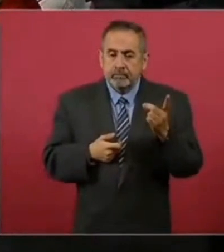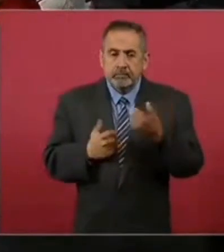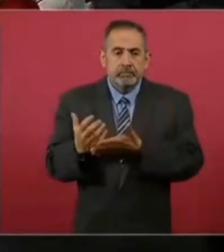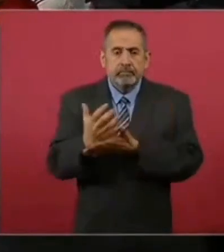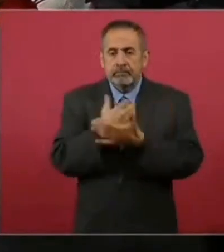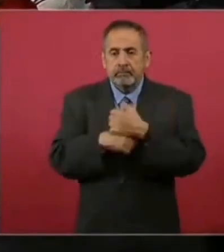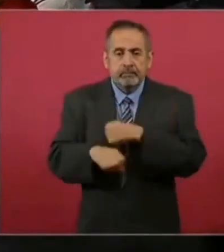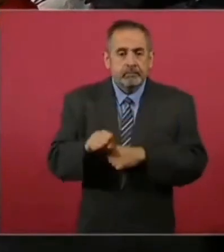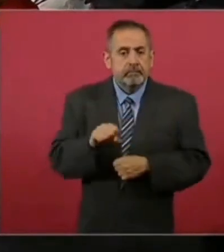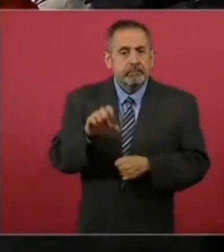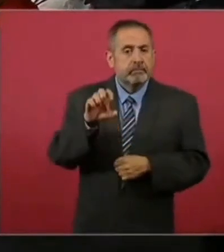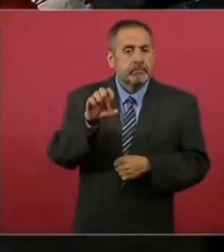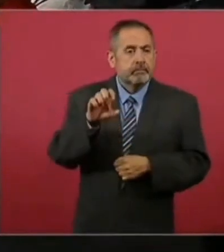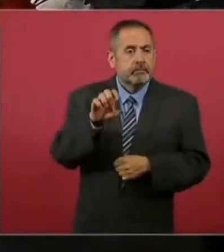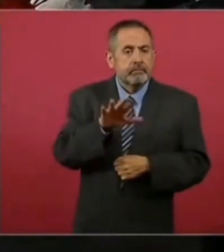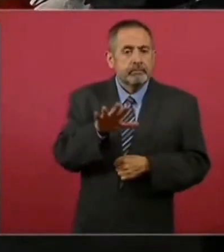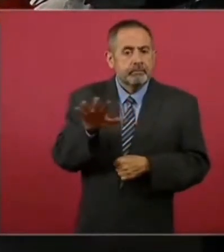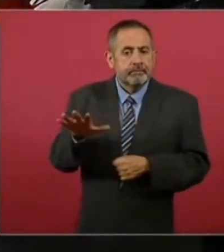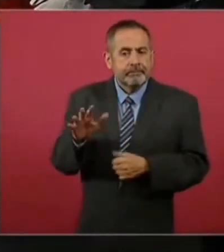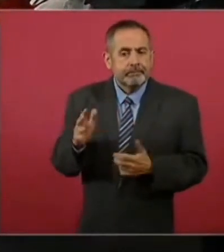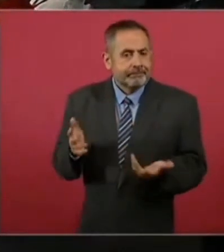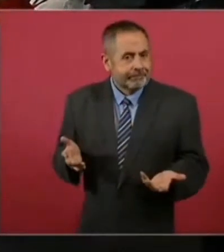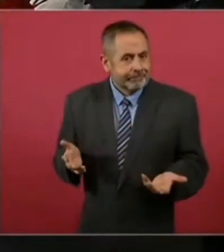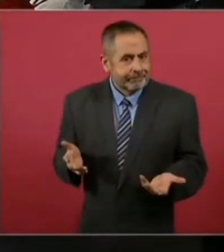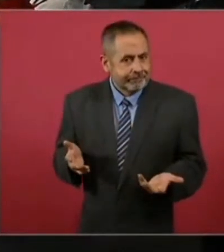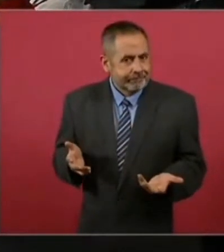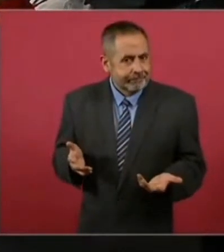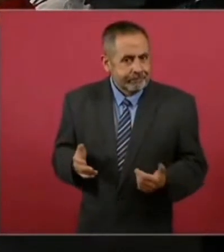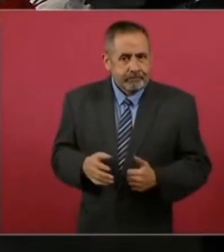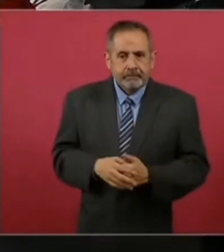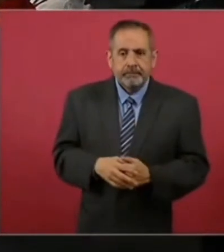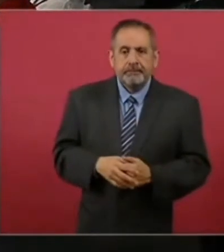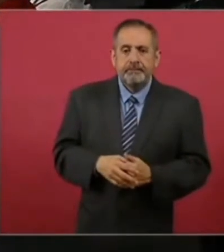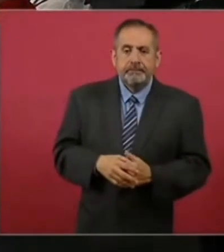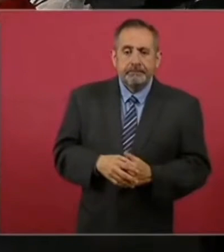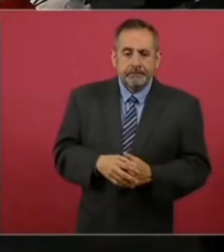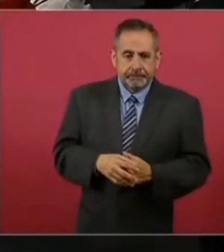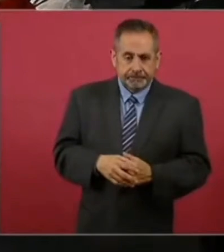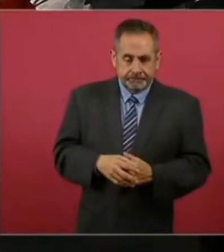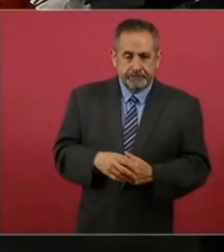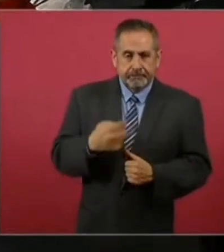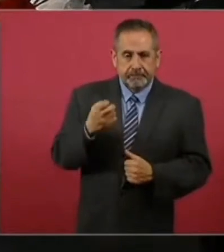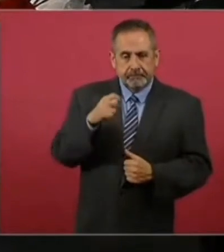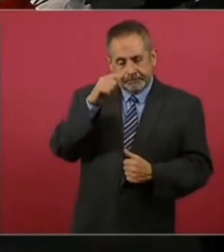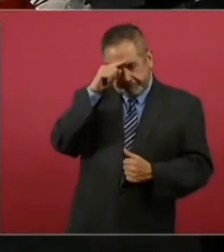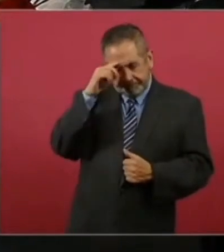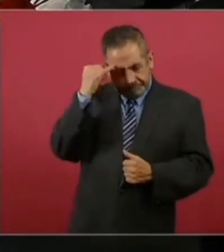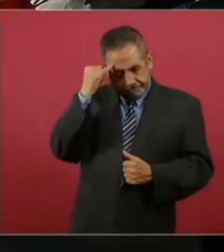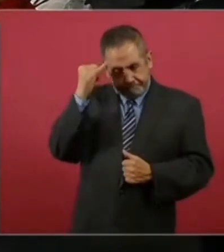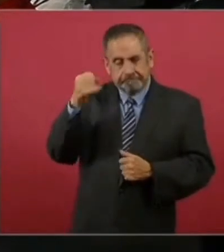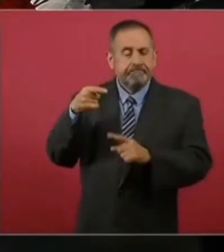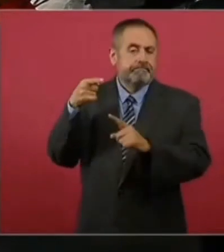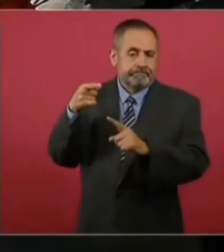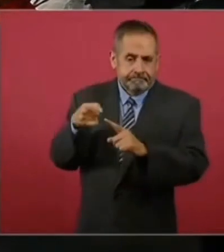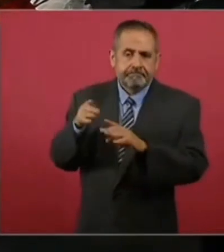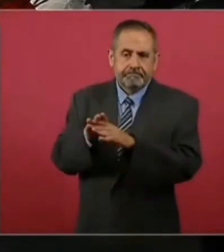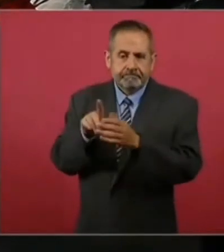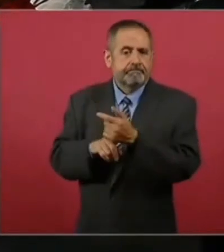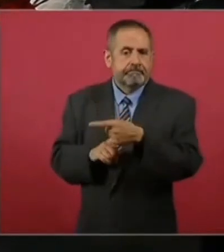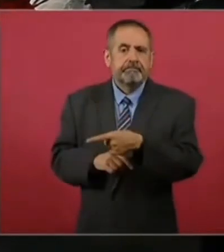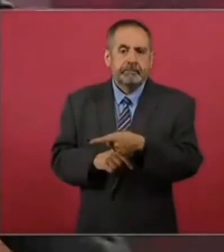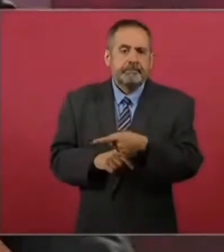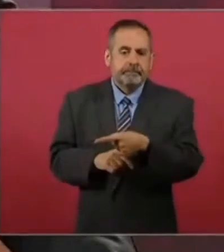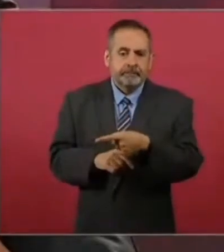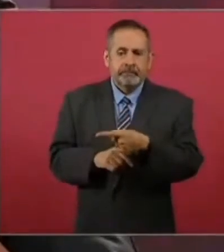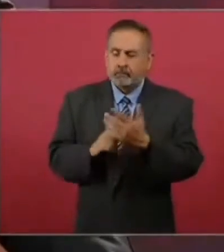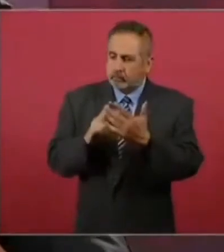Pues es bastante la utilidad. Eso fue otro criterio. Ya